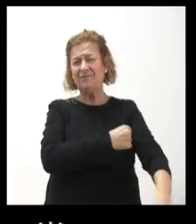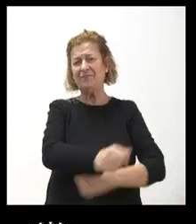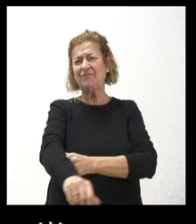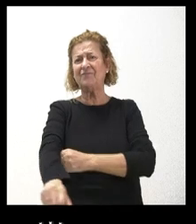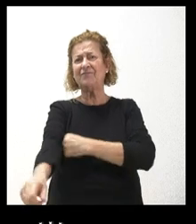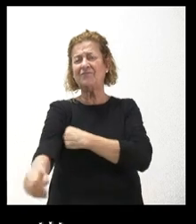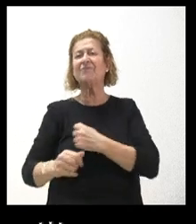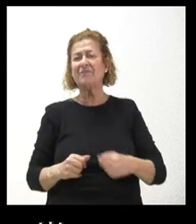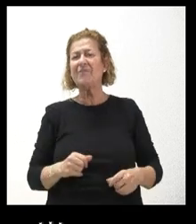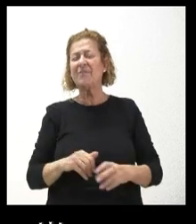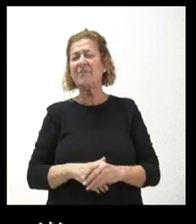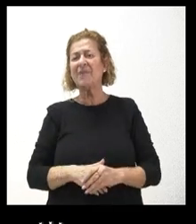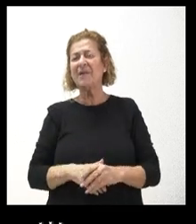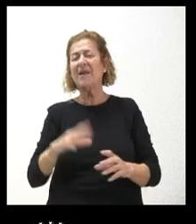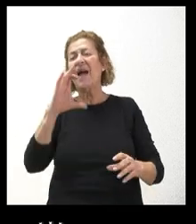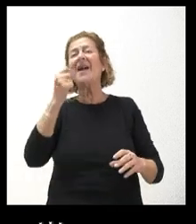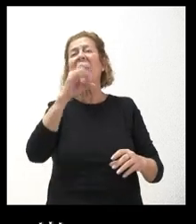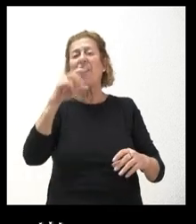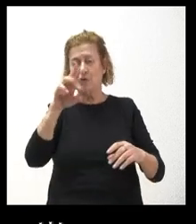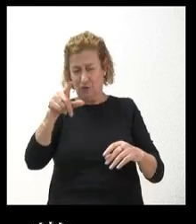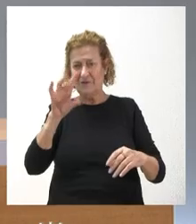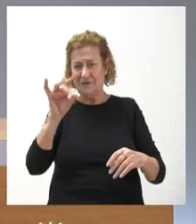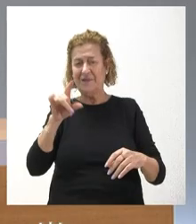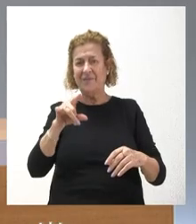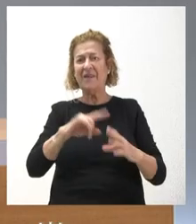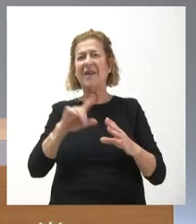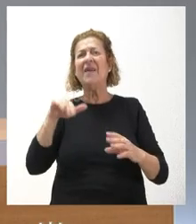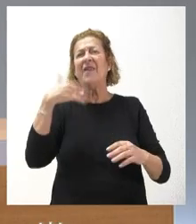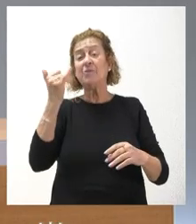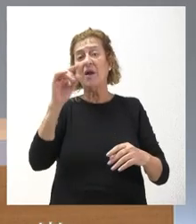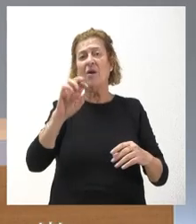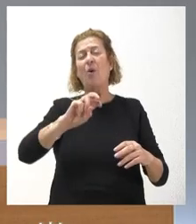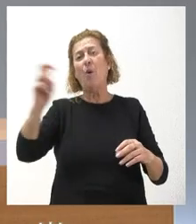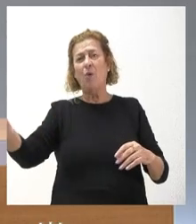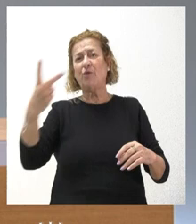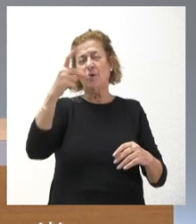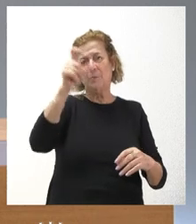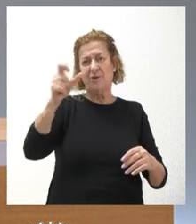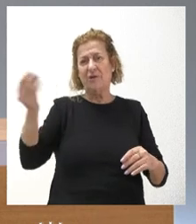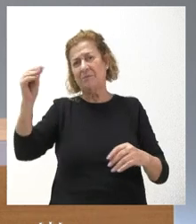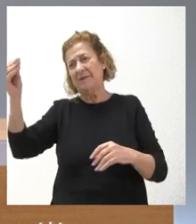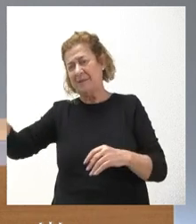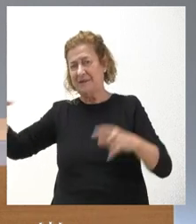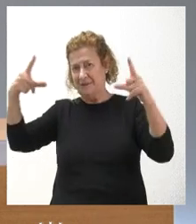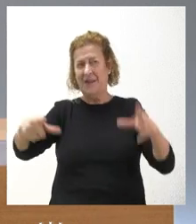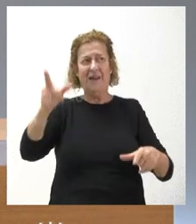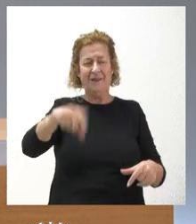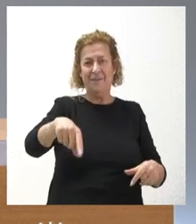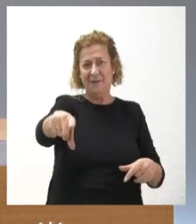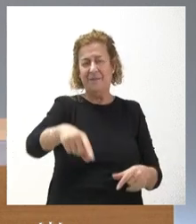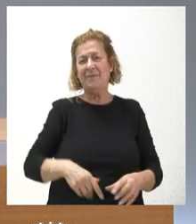s Carlos Carlos Gil Sí sí Si no después sé que hay dos personas que quieren preguntar en la